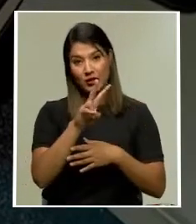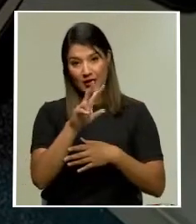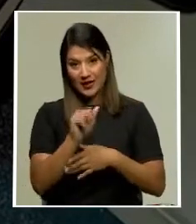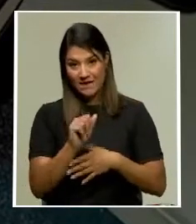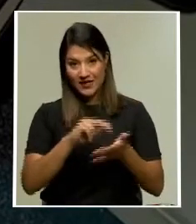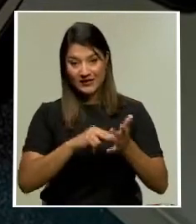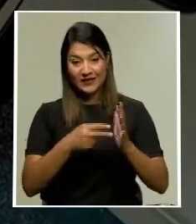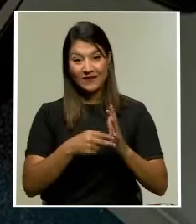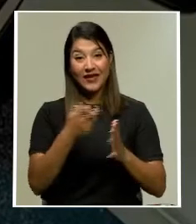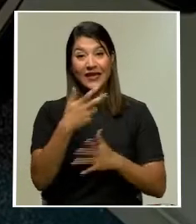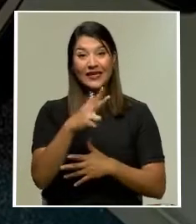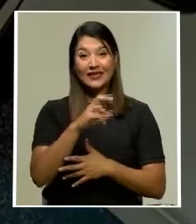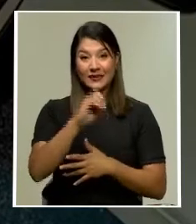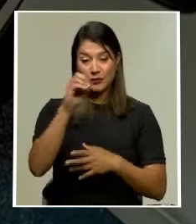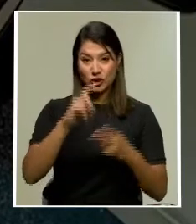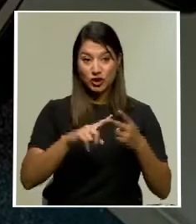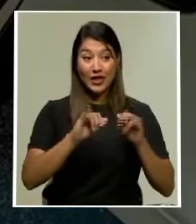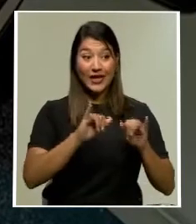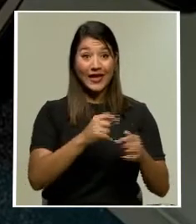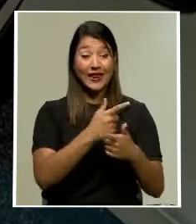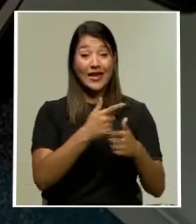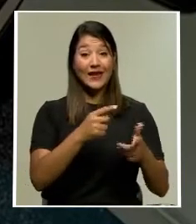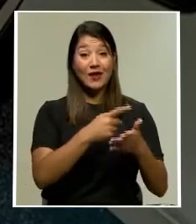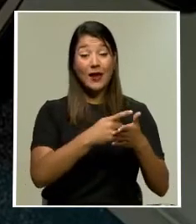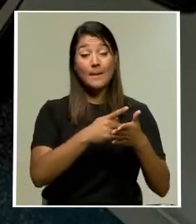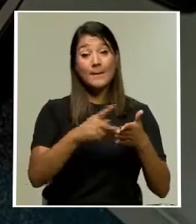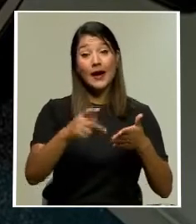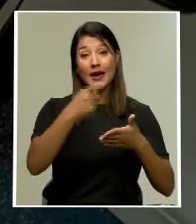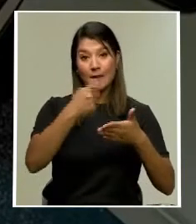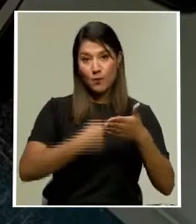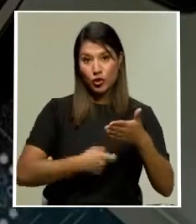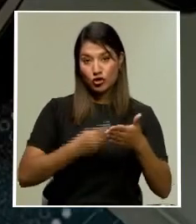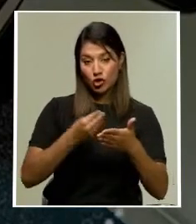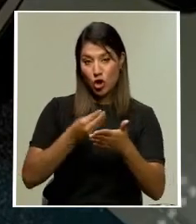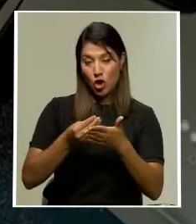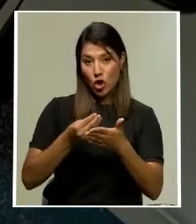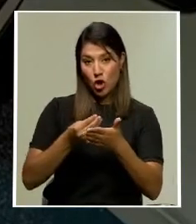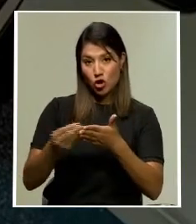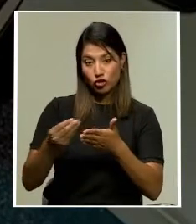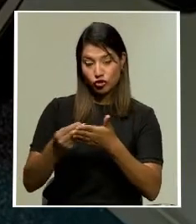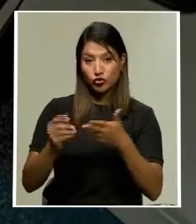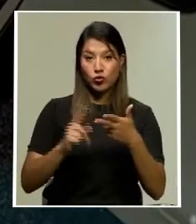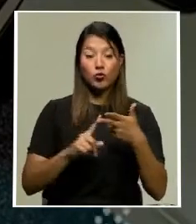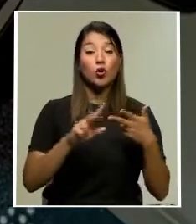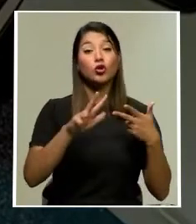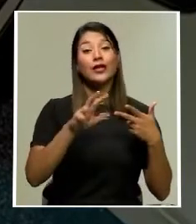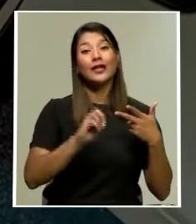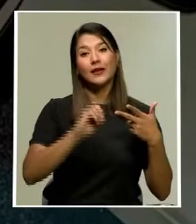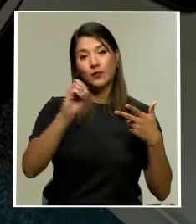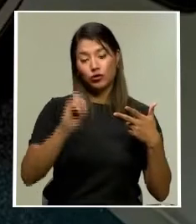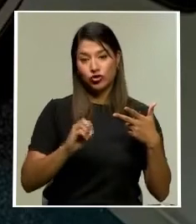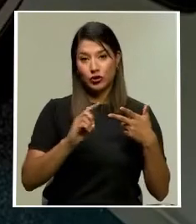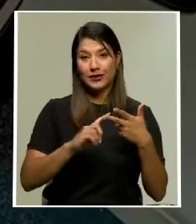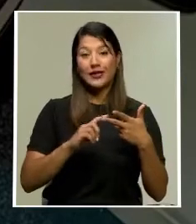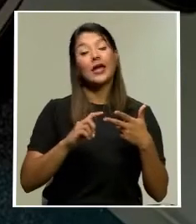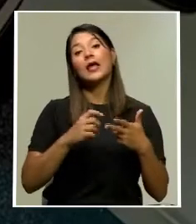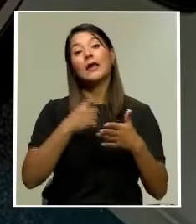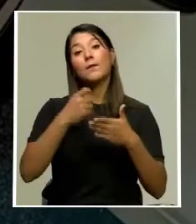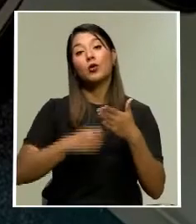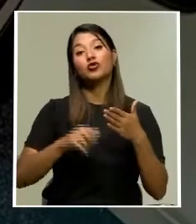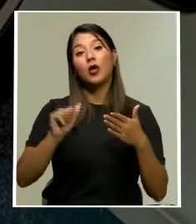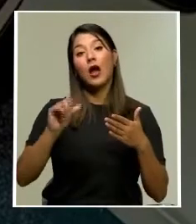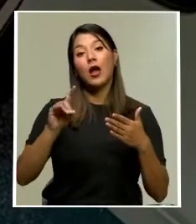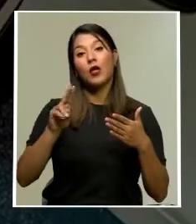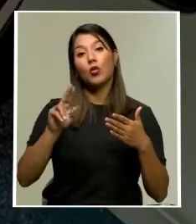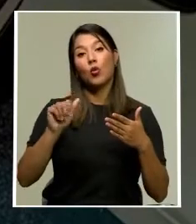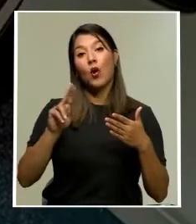un 13%, la exoneración del impuesto selectivo de consumo, un 30%, la exoneración del impuesto al valor aduanero, de un